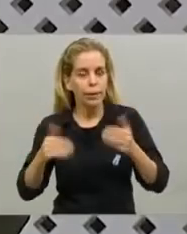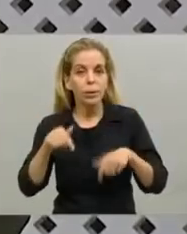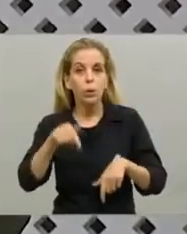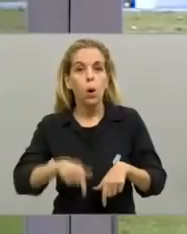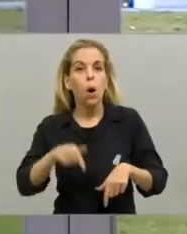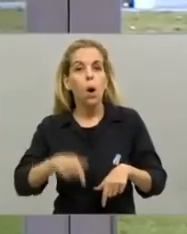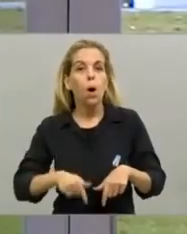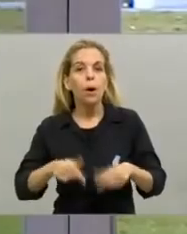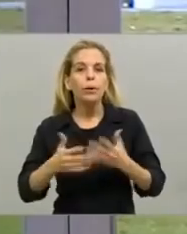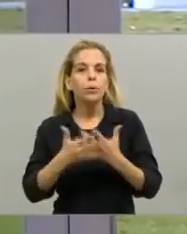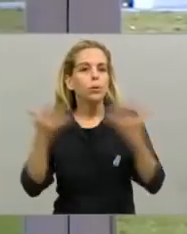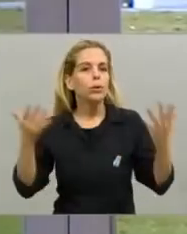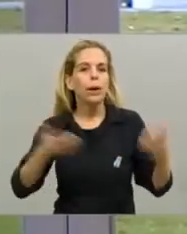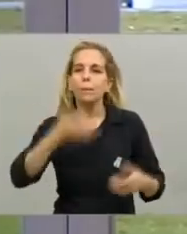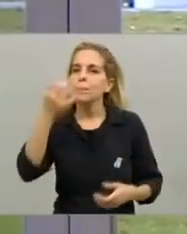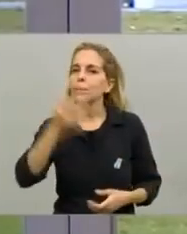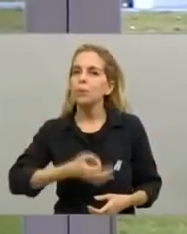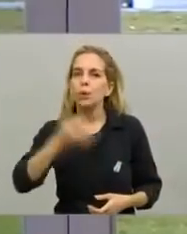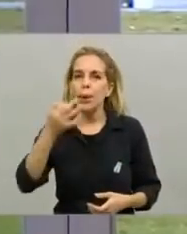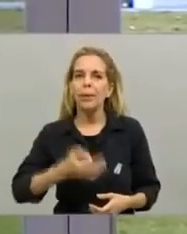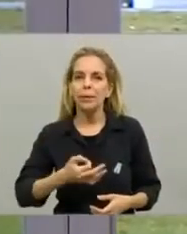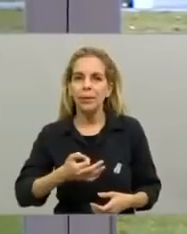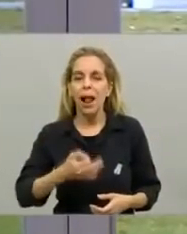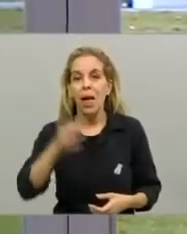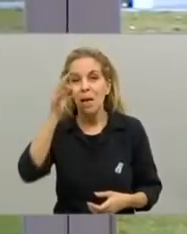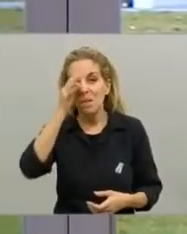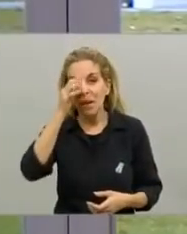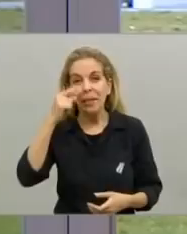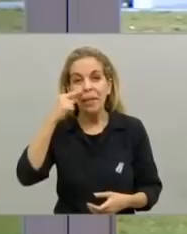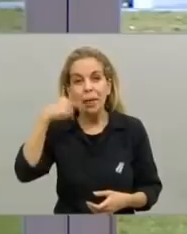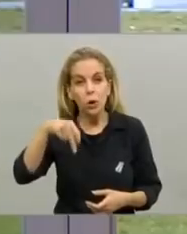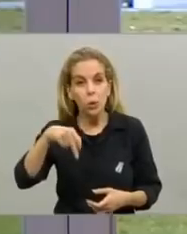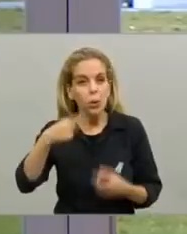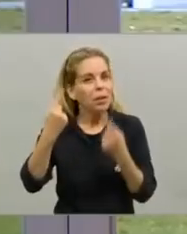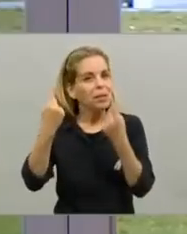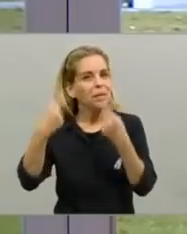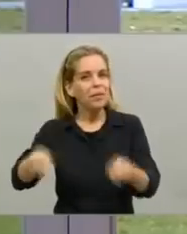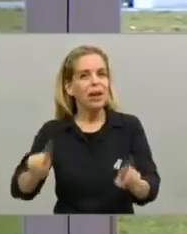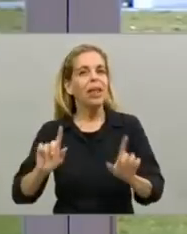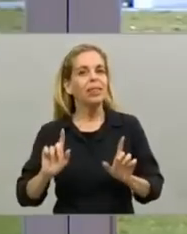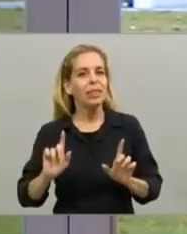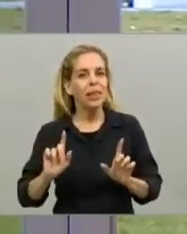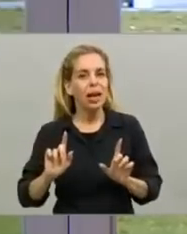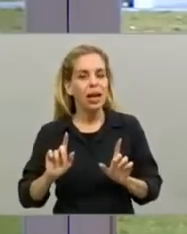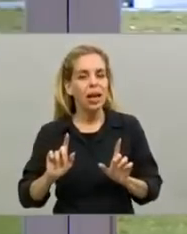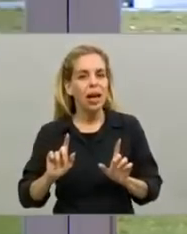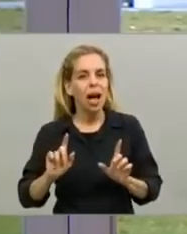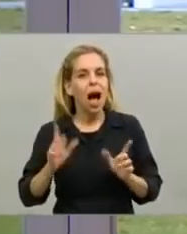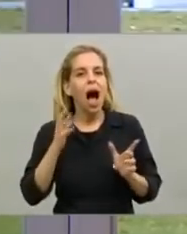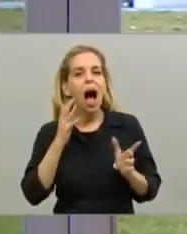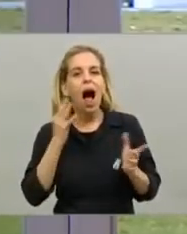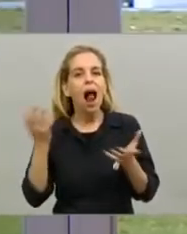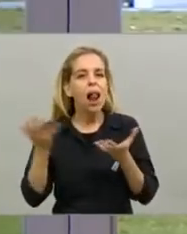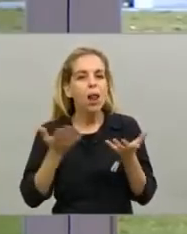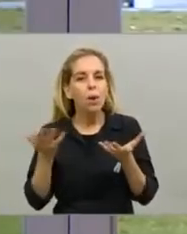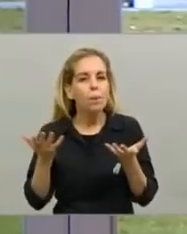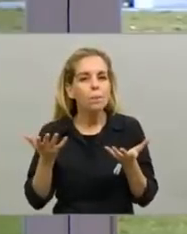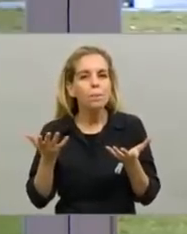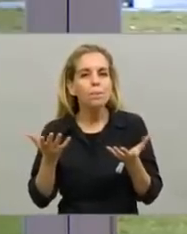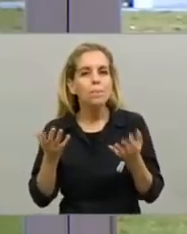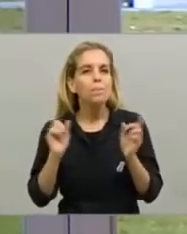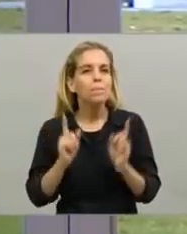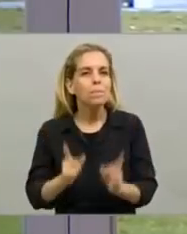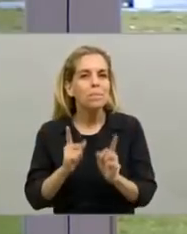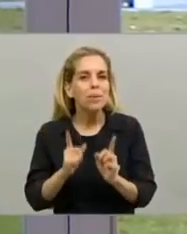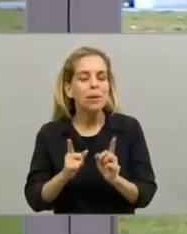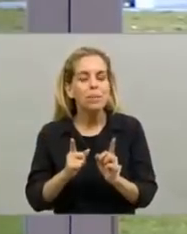día especial, ¿no? Es un 20 de junio diferente. Tiene algo en común, que es el mismo